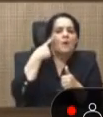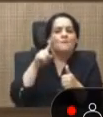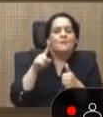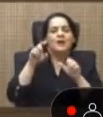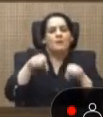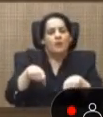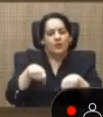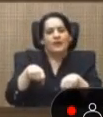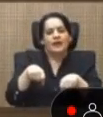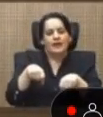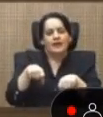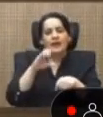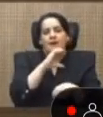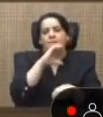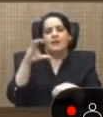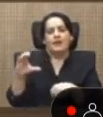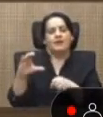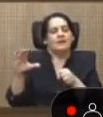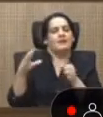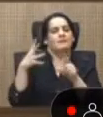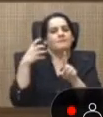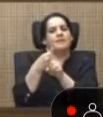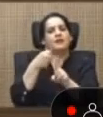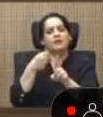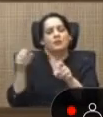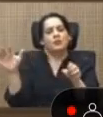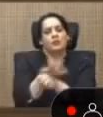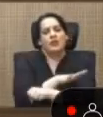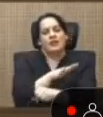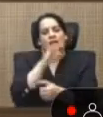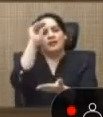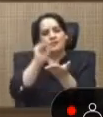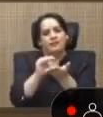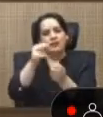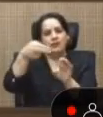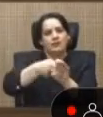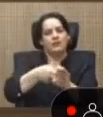en combustibles en caso de aprobarse el expediente